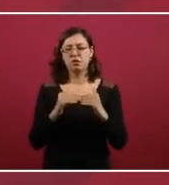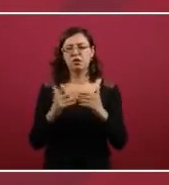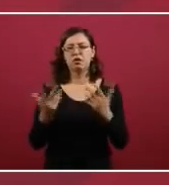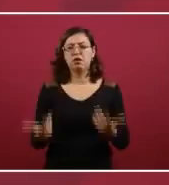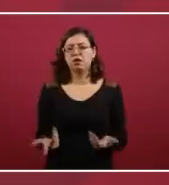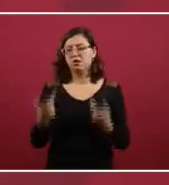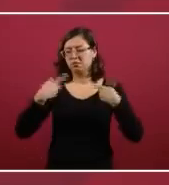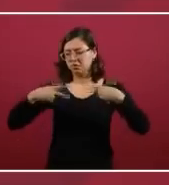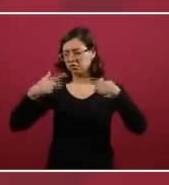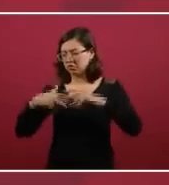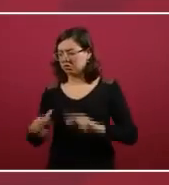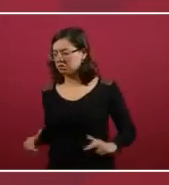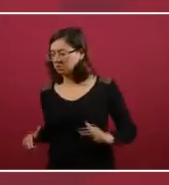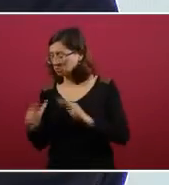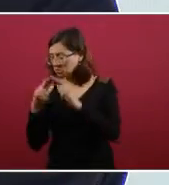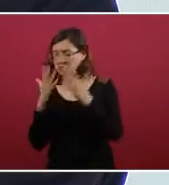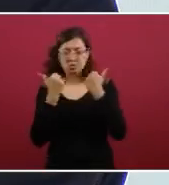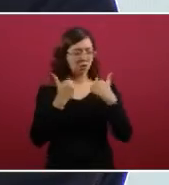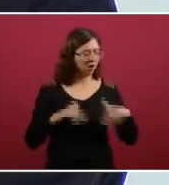creyentes y no creyentes,